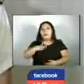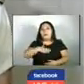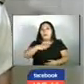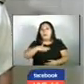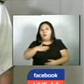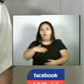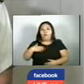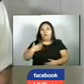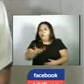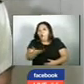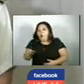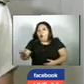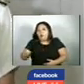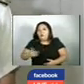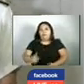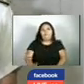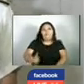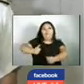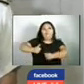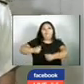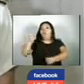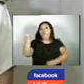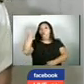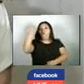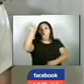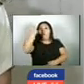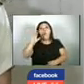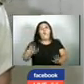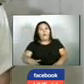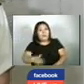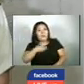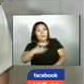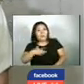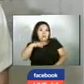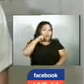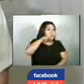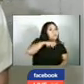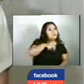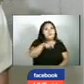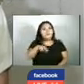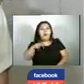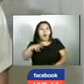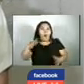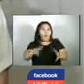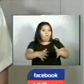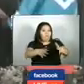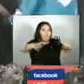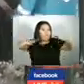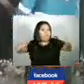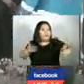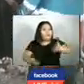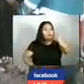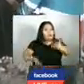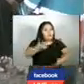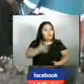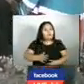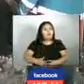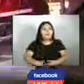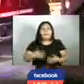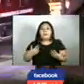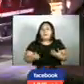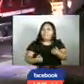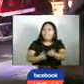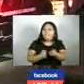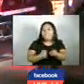de la Fuerza Aérea, porque son lugares de difícil acceso o la magnitud del incendio es demasiado grande. Las autoridades siguen